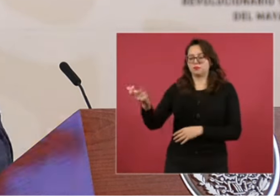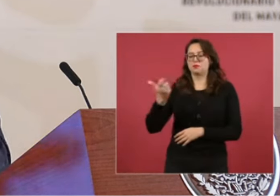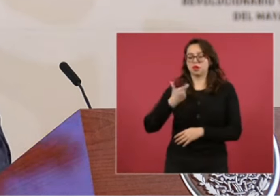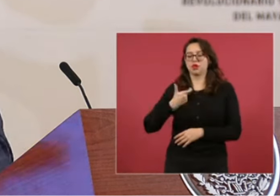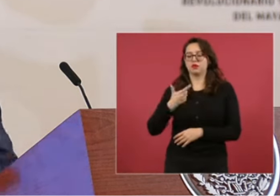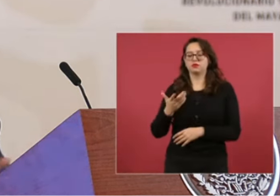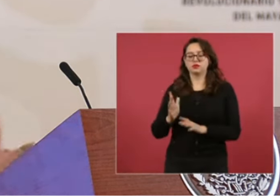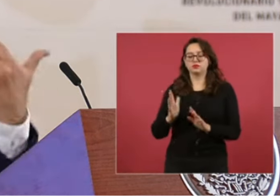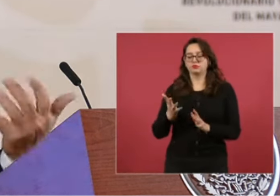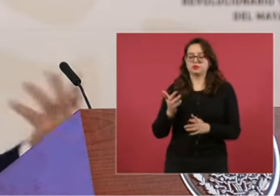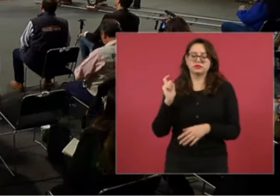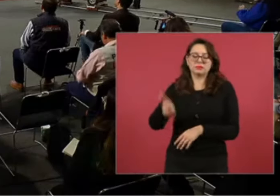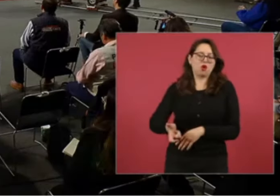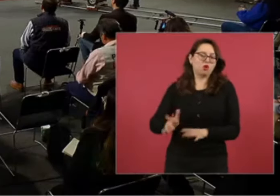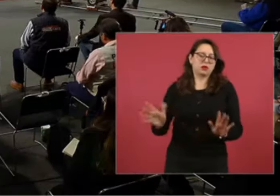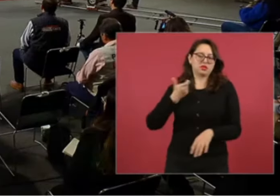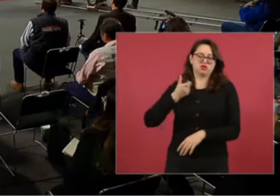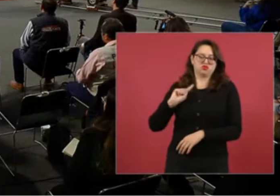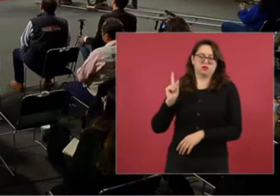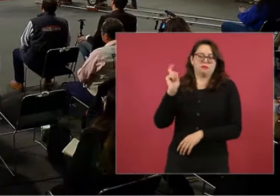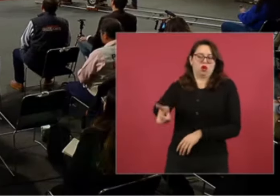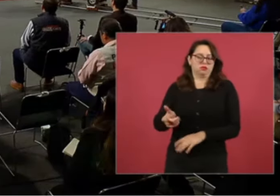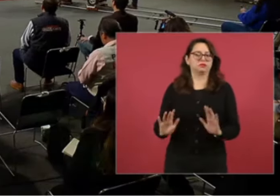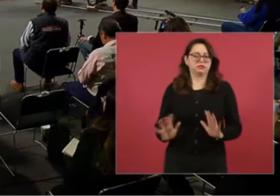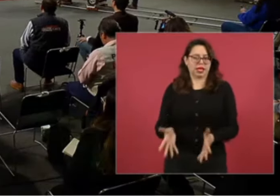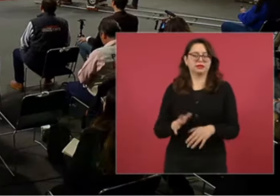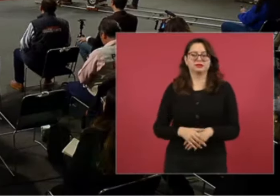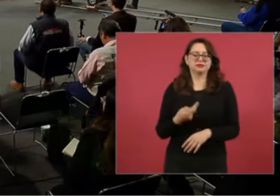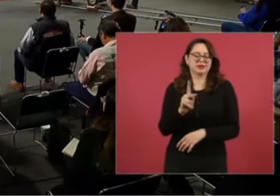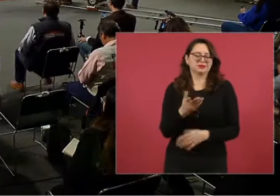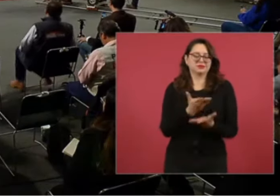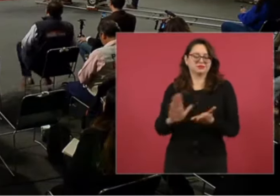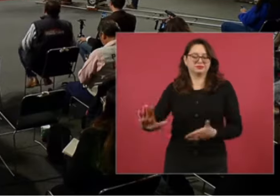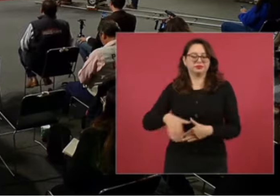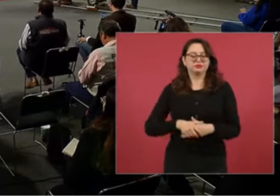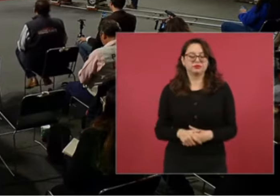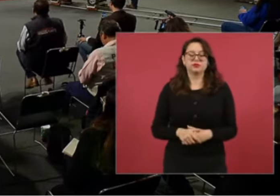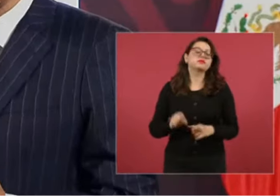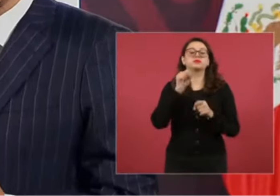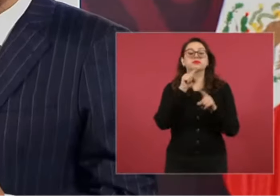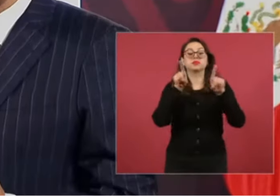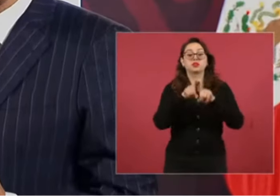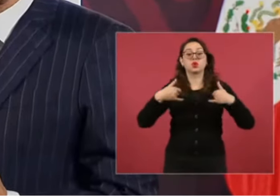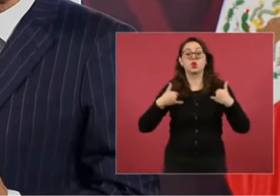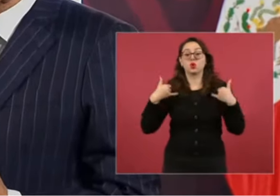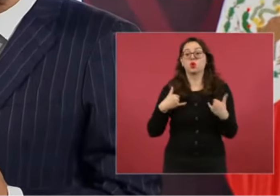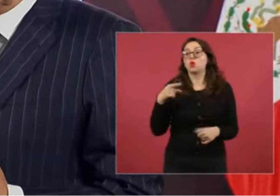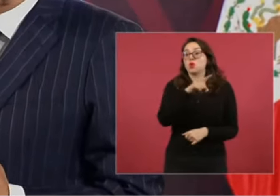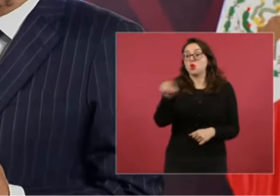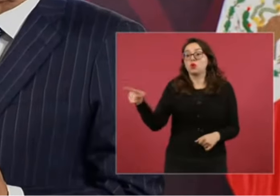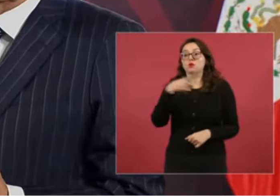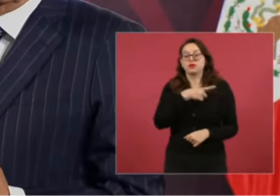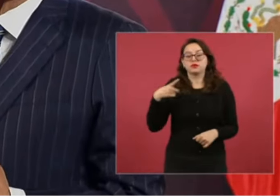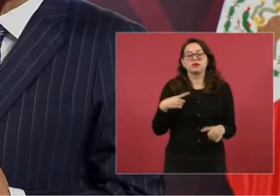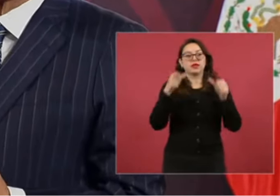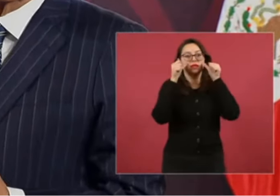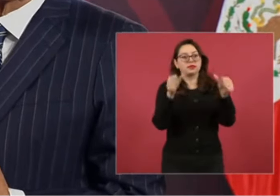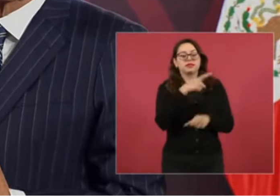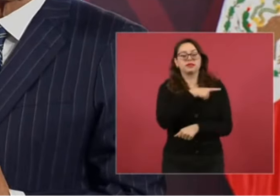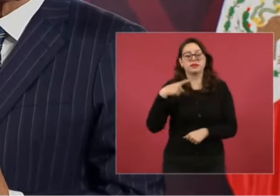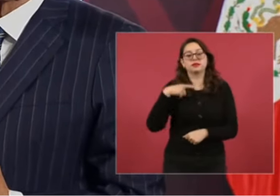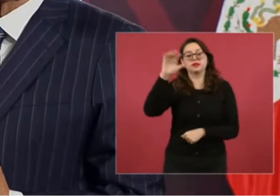mismo. Pero en lo personal, es para que también los jóvenes y a todos, a los